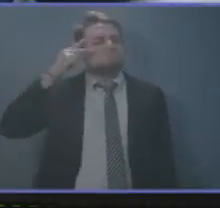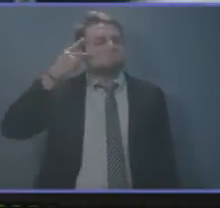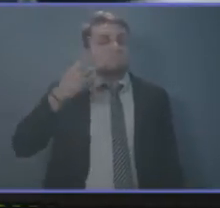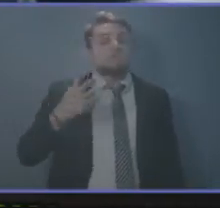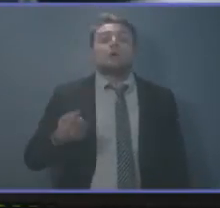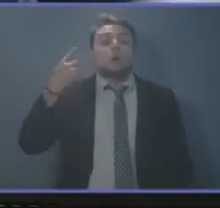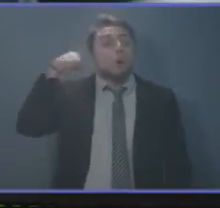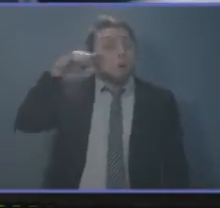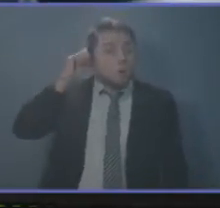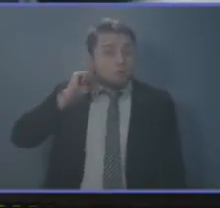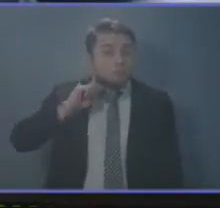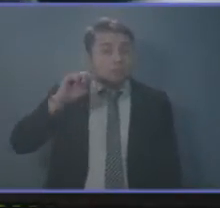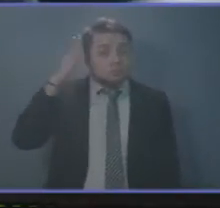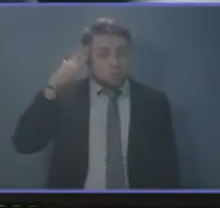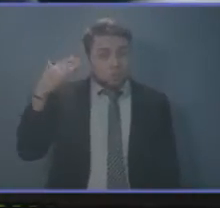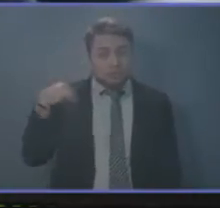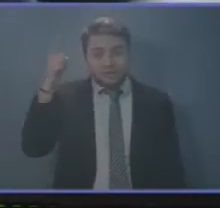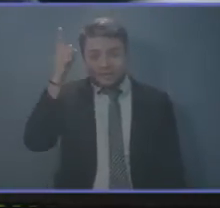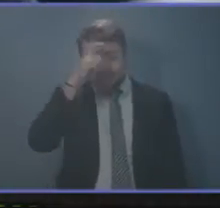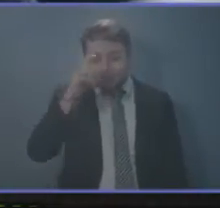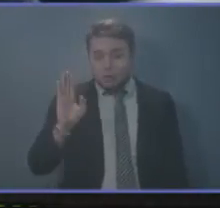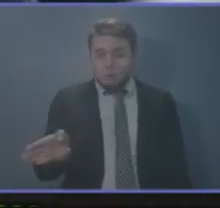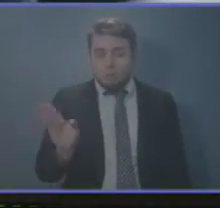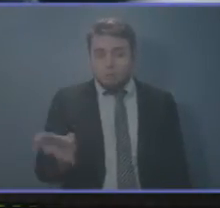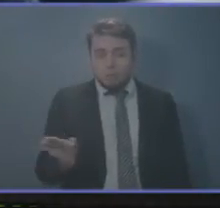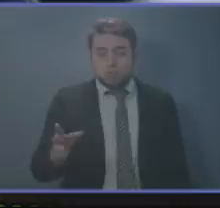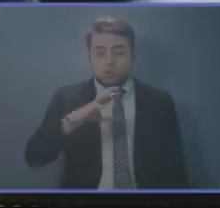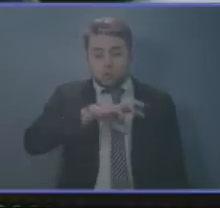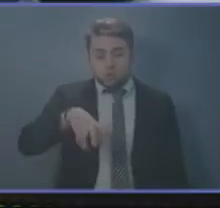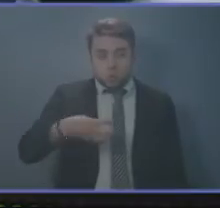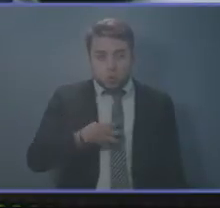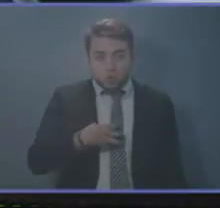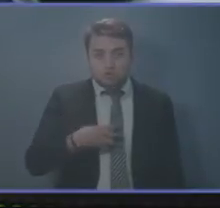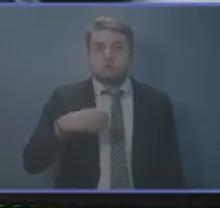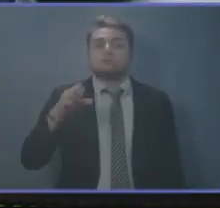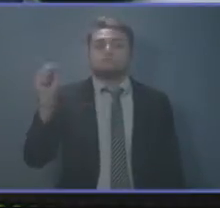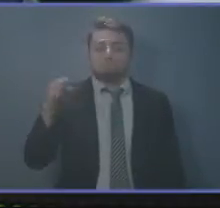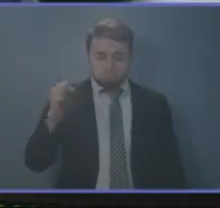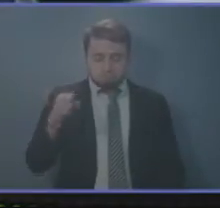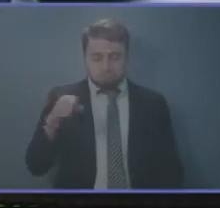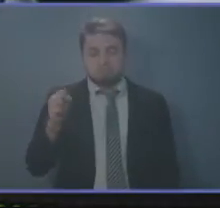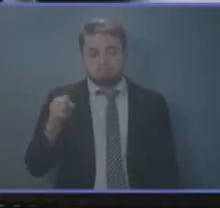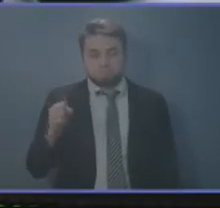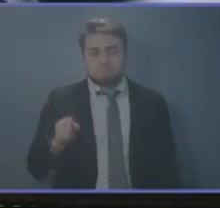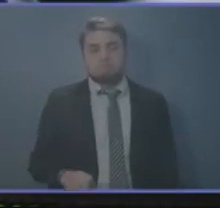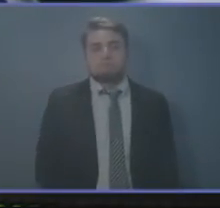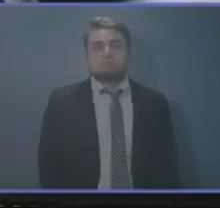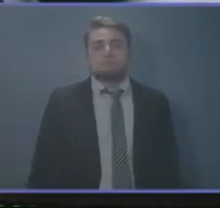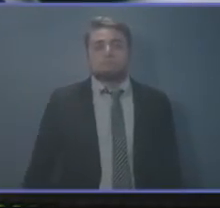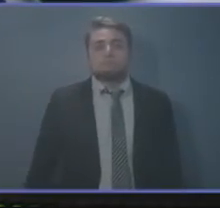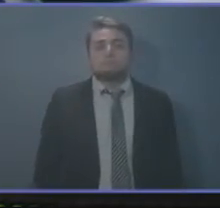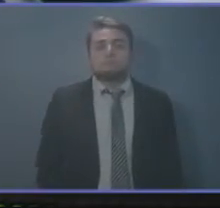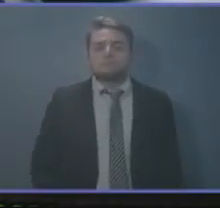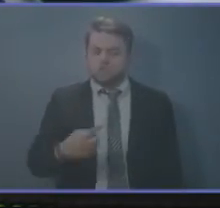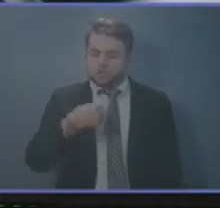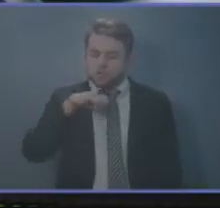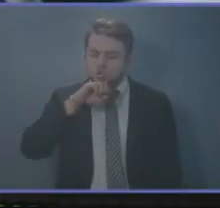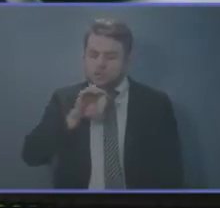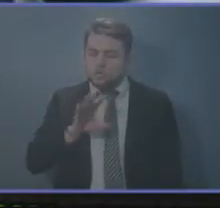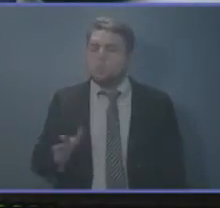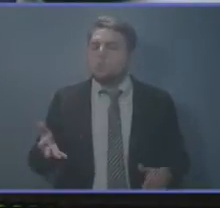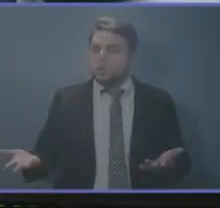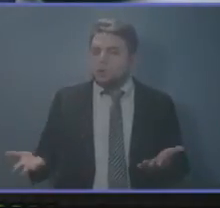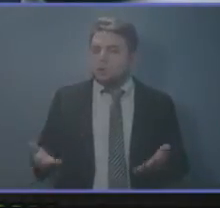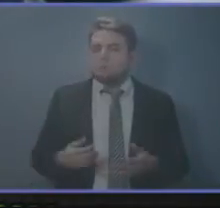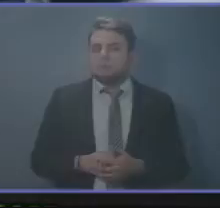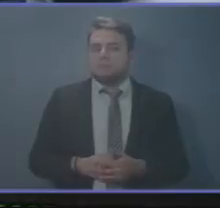empresarios que sí están cumpliendo, empresarios del sector transporte. Menciono esto porque hay quienes